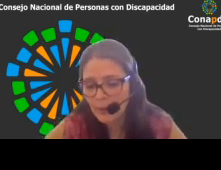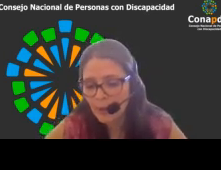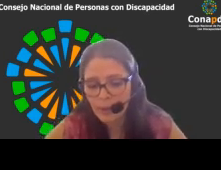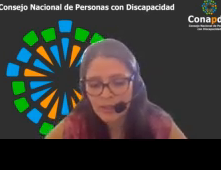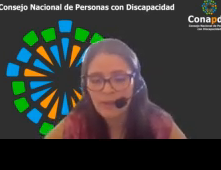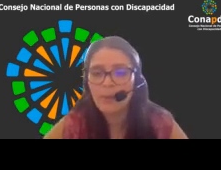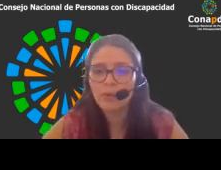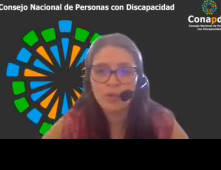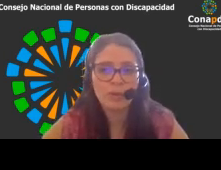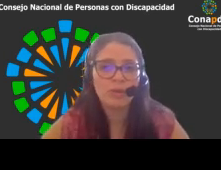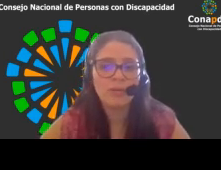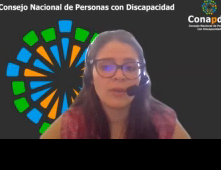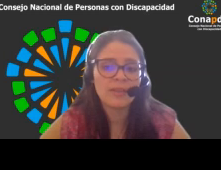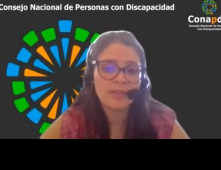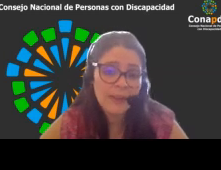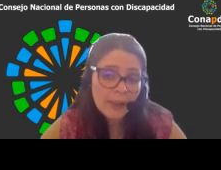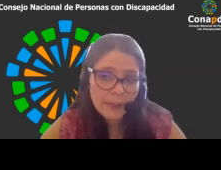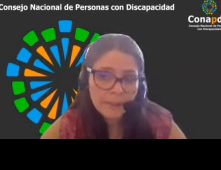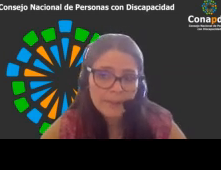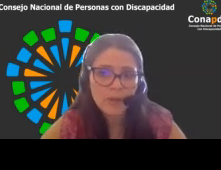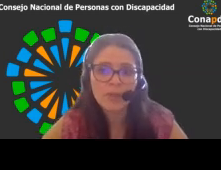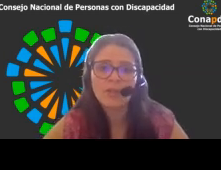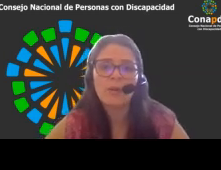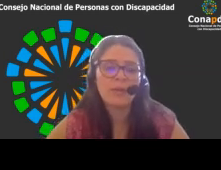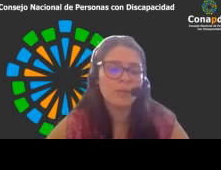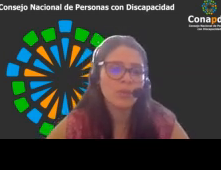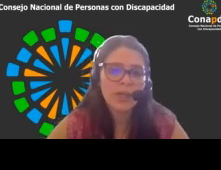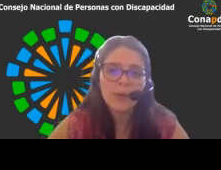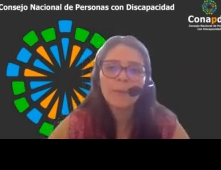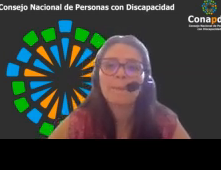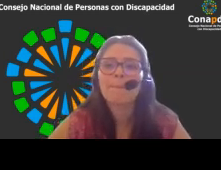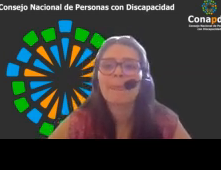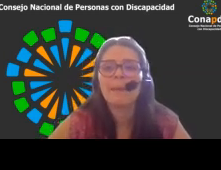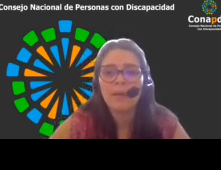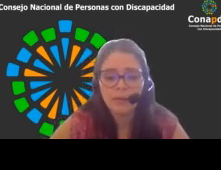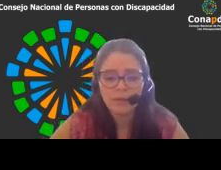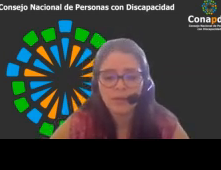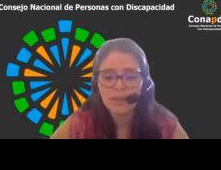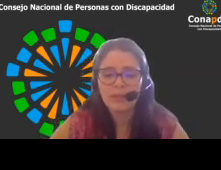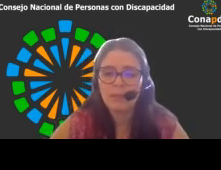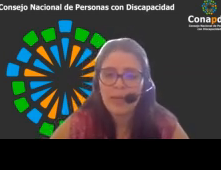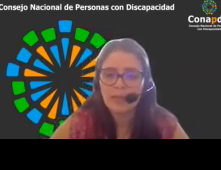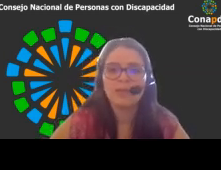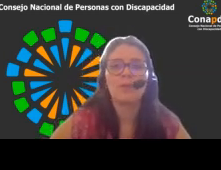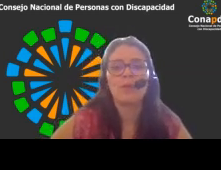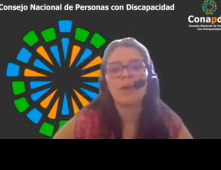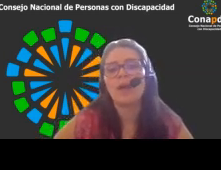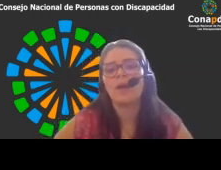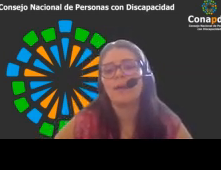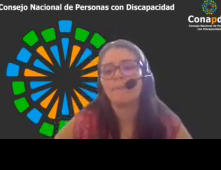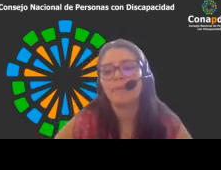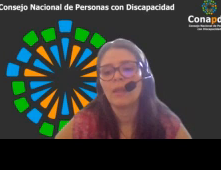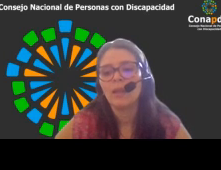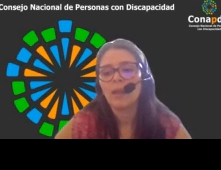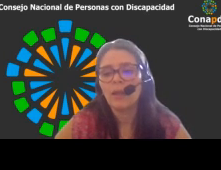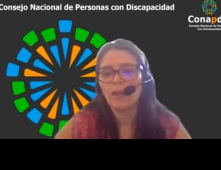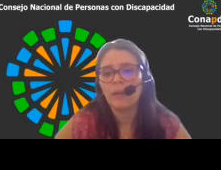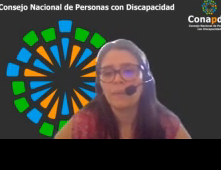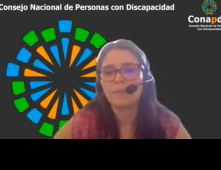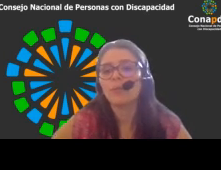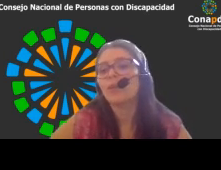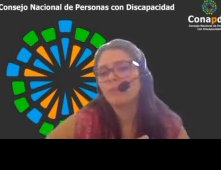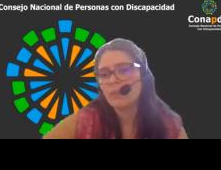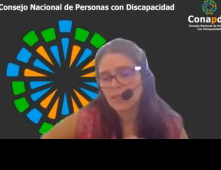ahora se habla mucho de turismo accesible no sé si lo han escuchado verdad entonces en las playas se colocan